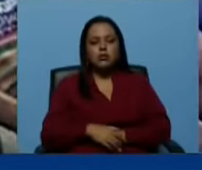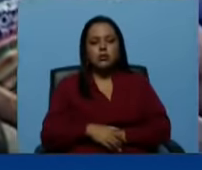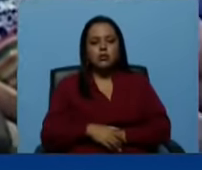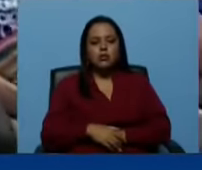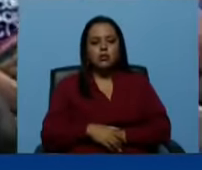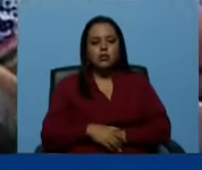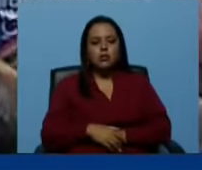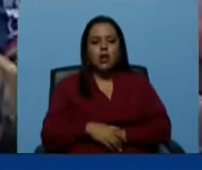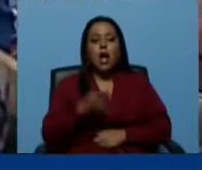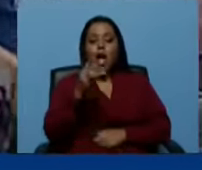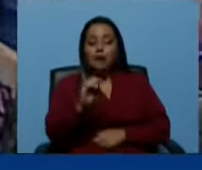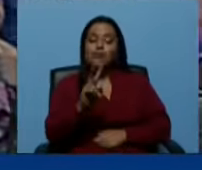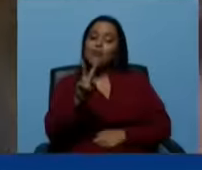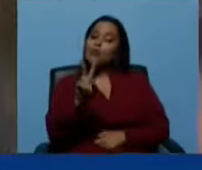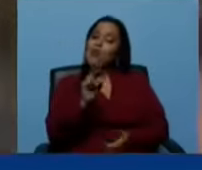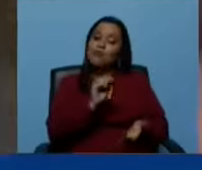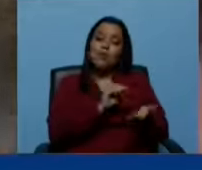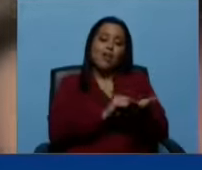tienen doble trabajo: